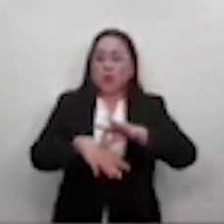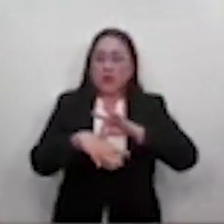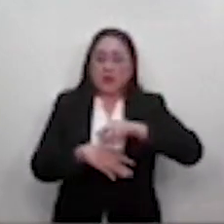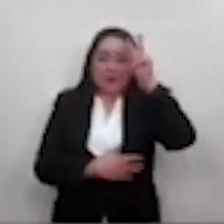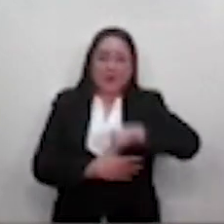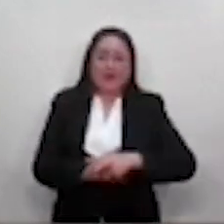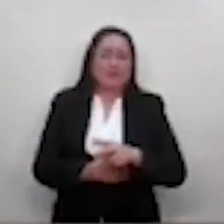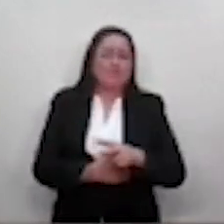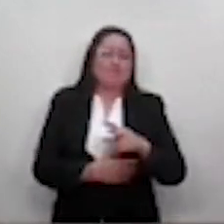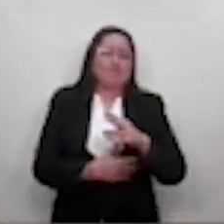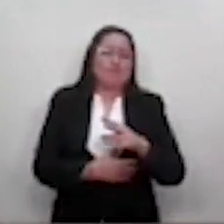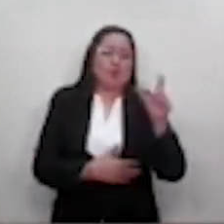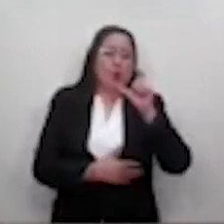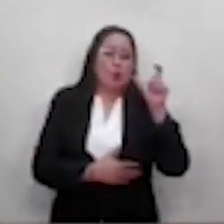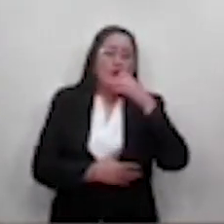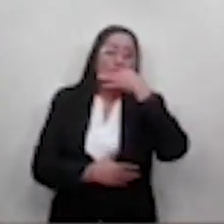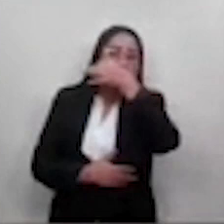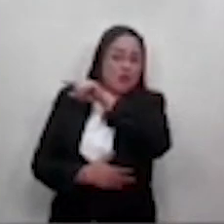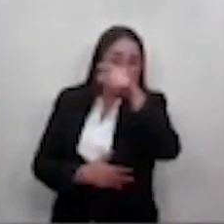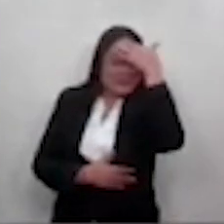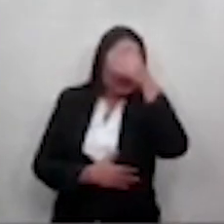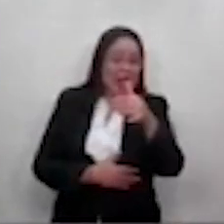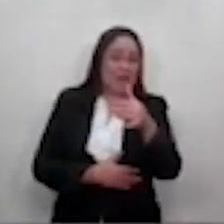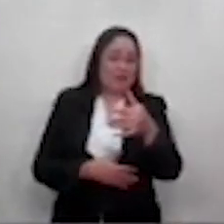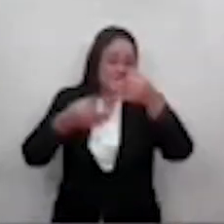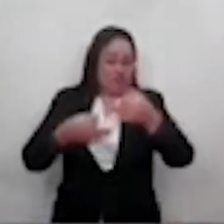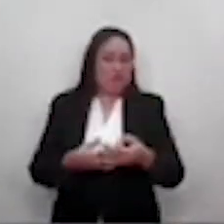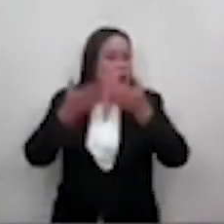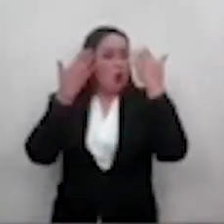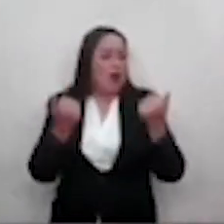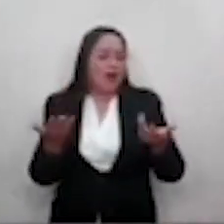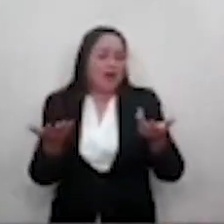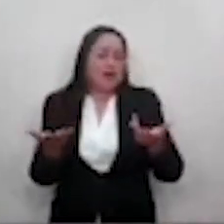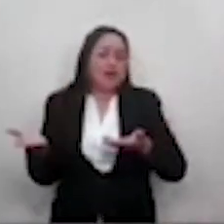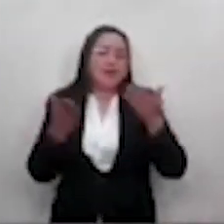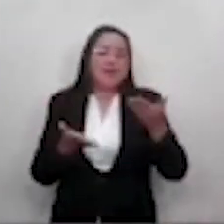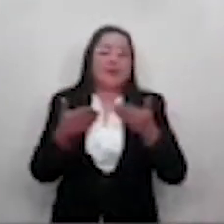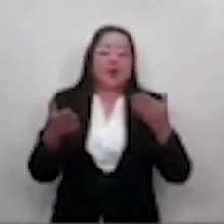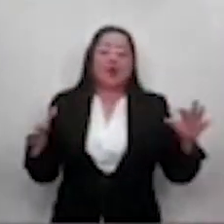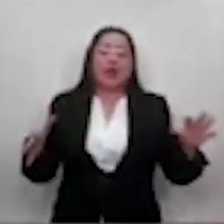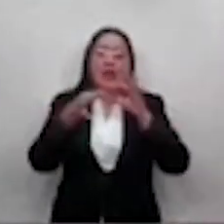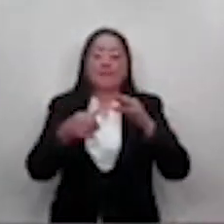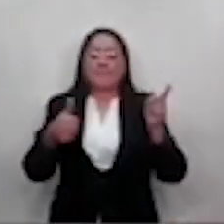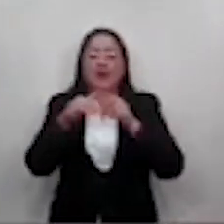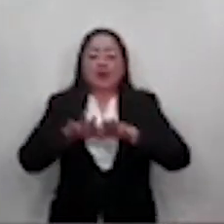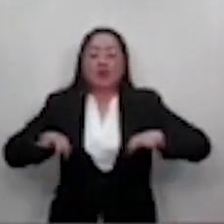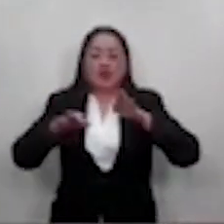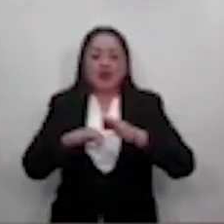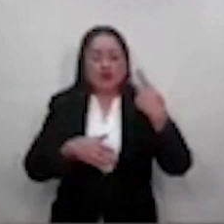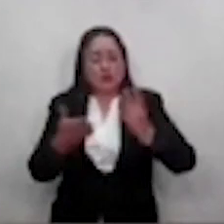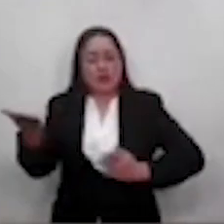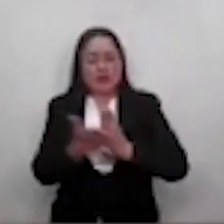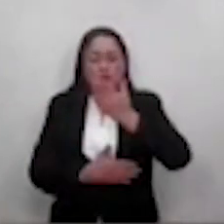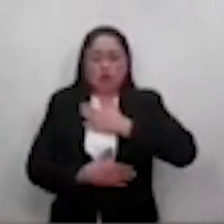permita determinar cuándo se tuvo conocimiento Por ende es preciso optar por una interpretación que maximice el acceso a la justicia